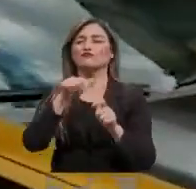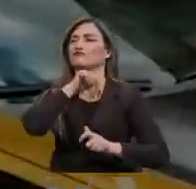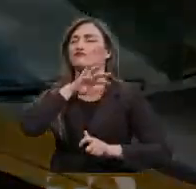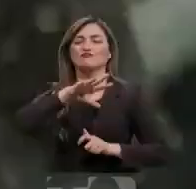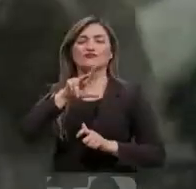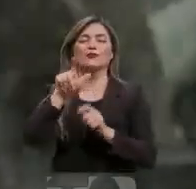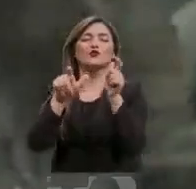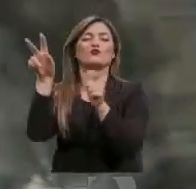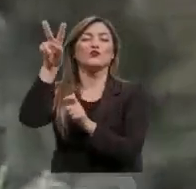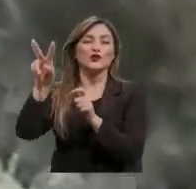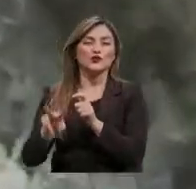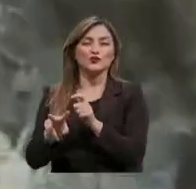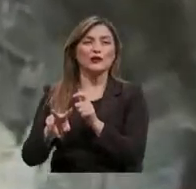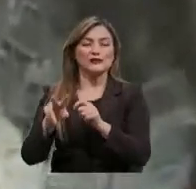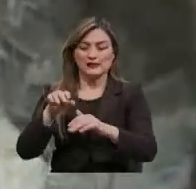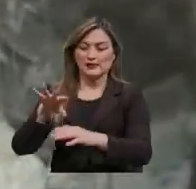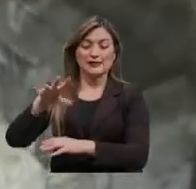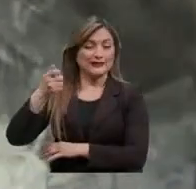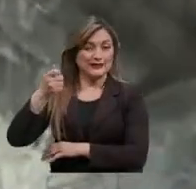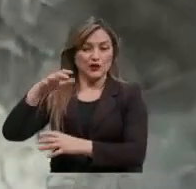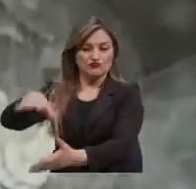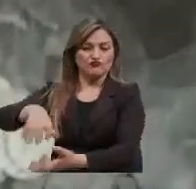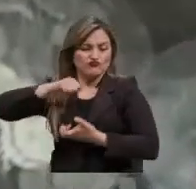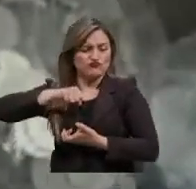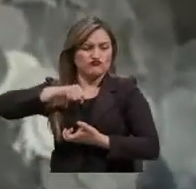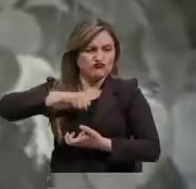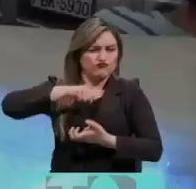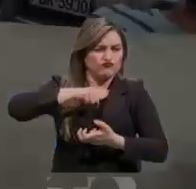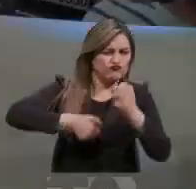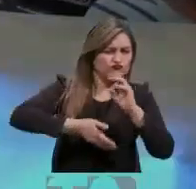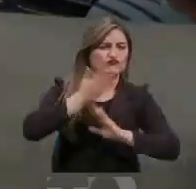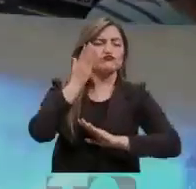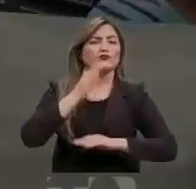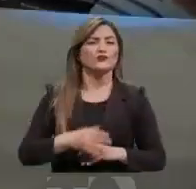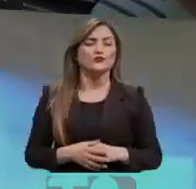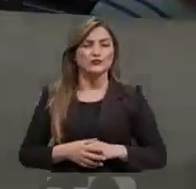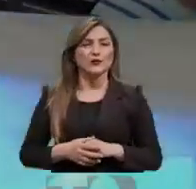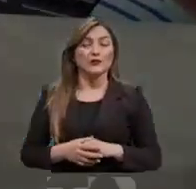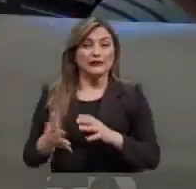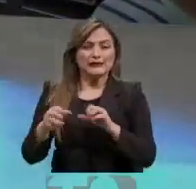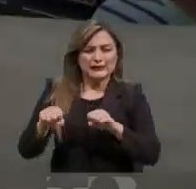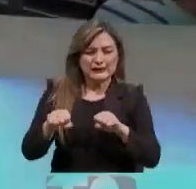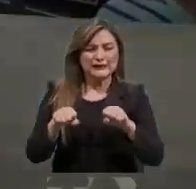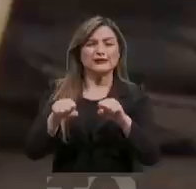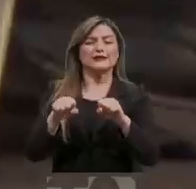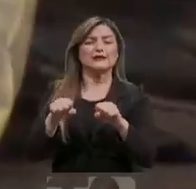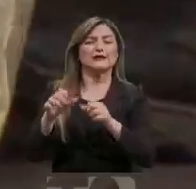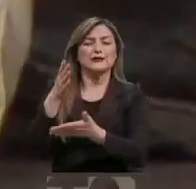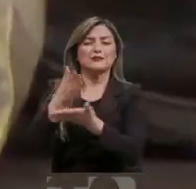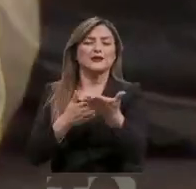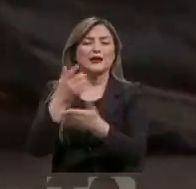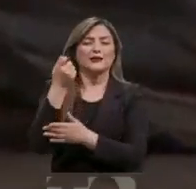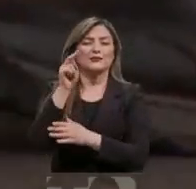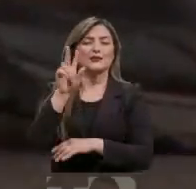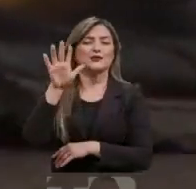presuntamente venezolanos procedieron a tomar el dinero que se encontraba en el asiento posterior, pero por evitar ser detenidos, tan solo se llevaron la mitad